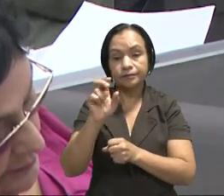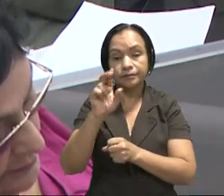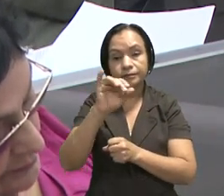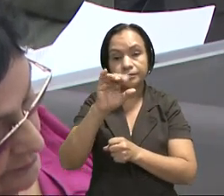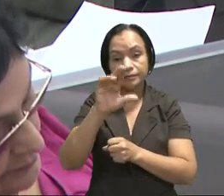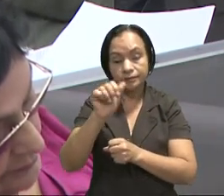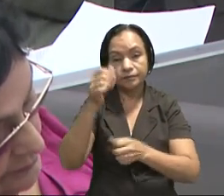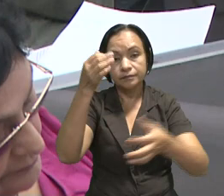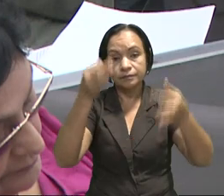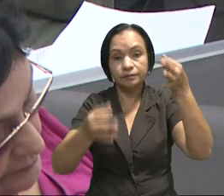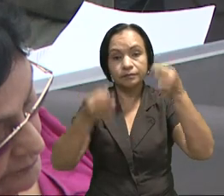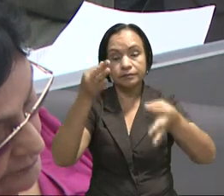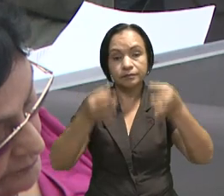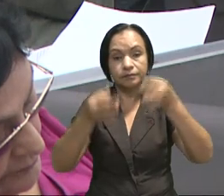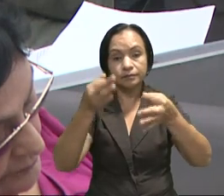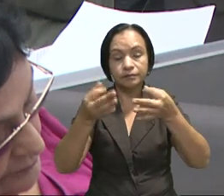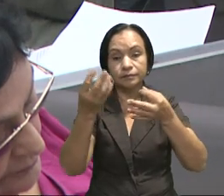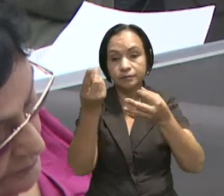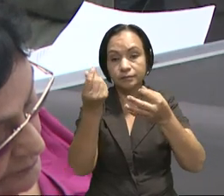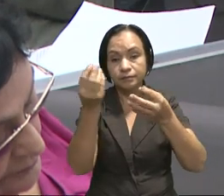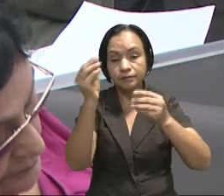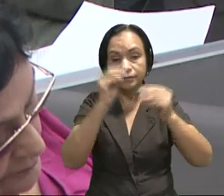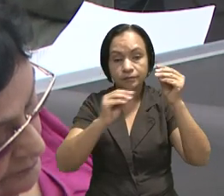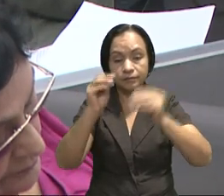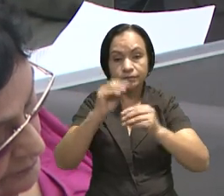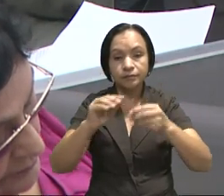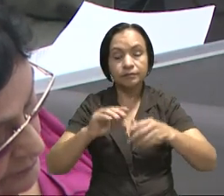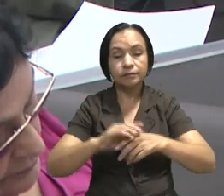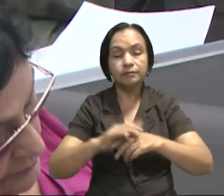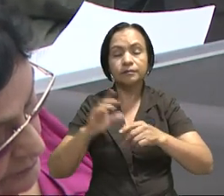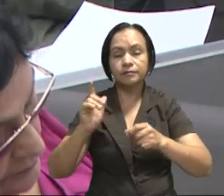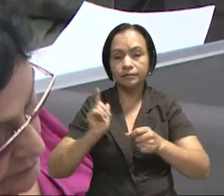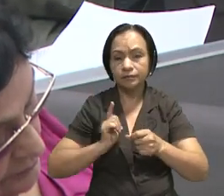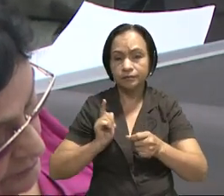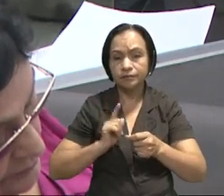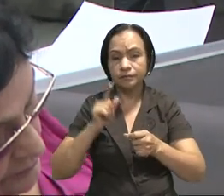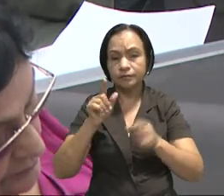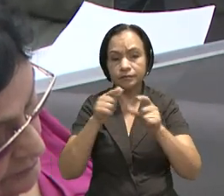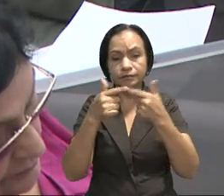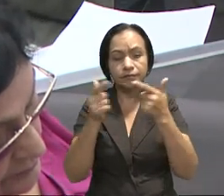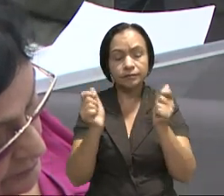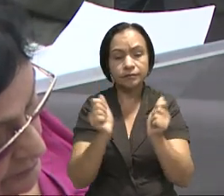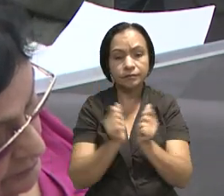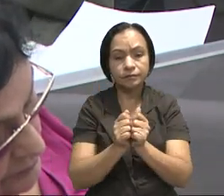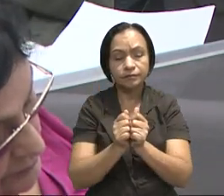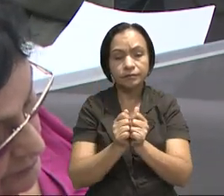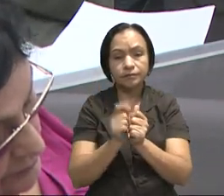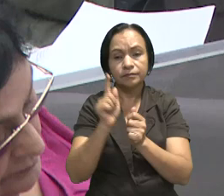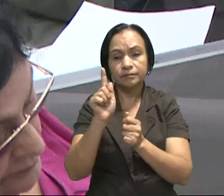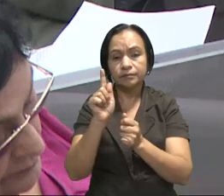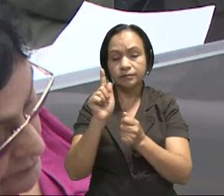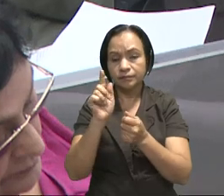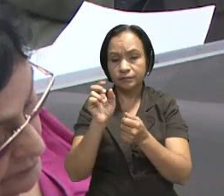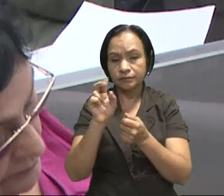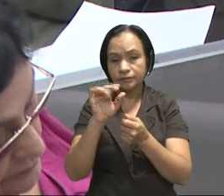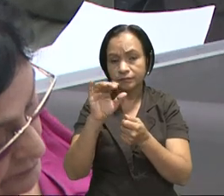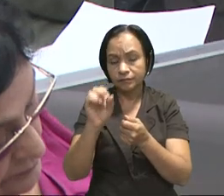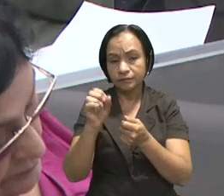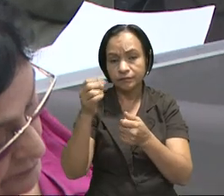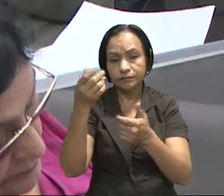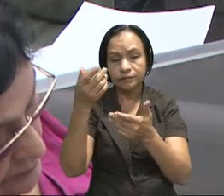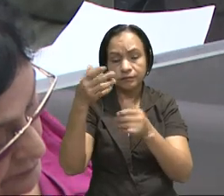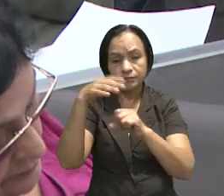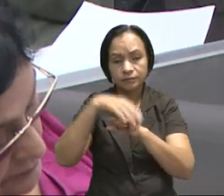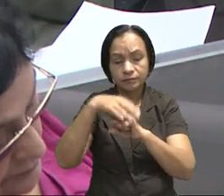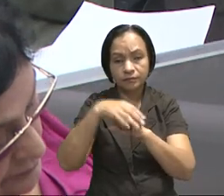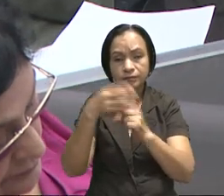y jurídica y económica que tiene el equipo técnico, tanto de la Comisión